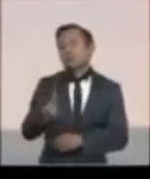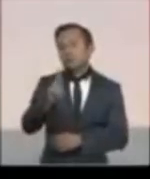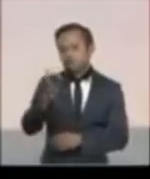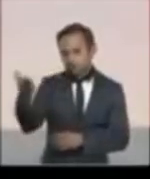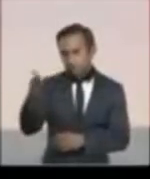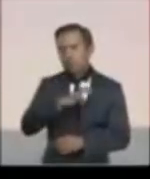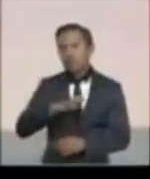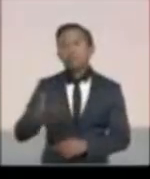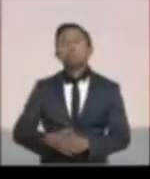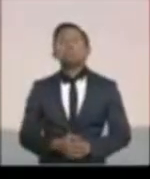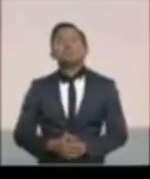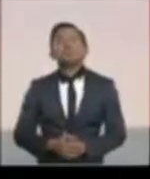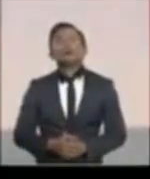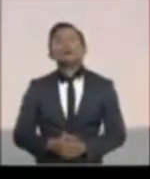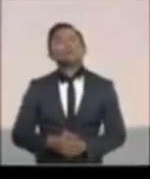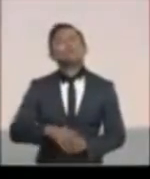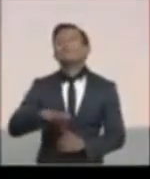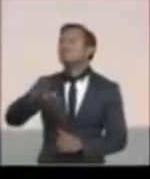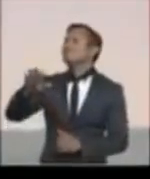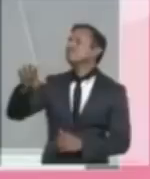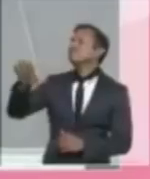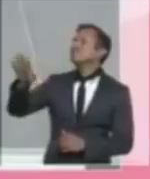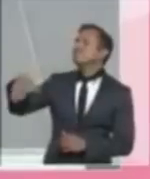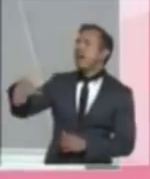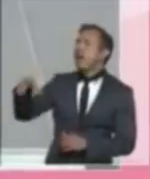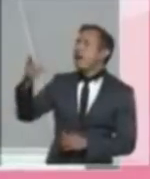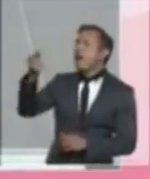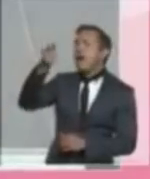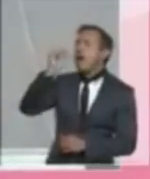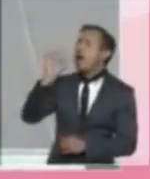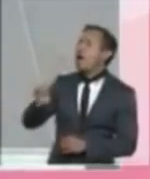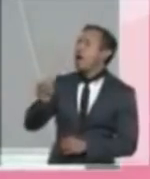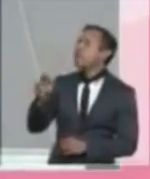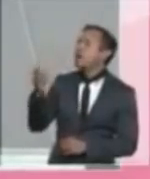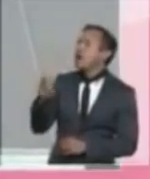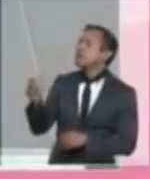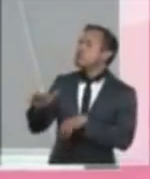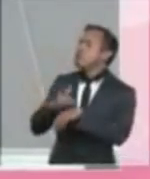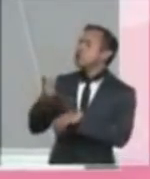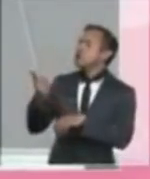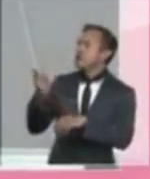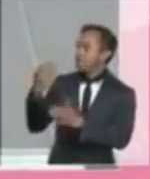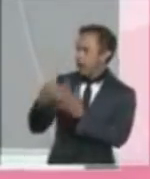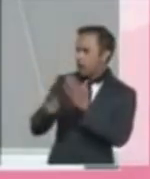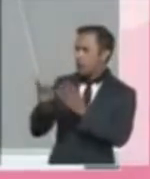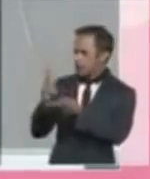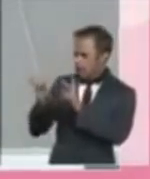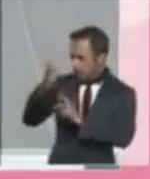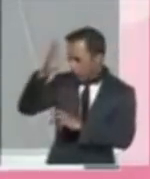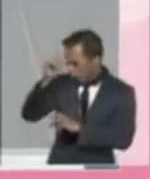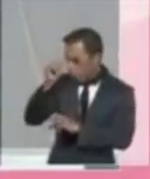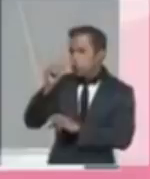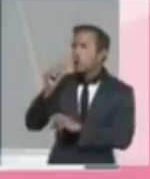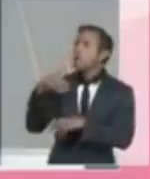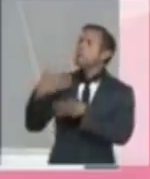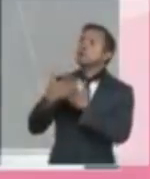Anaya, ¿y por qué no se han puesto de acuerdo para decidir ya lo del fiscal autónomo? El PRI esto no quiere.